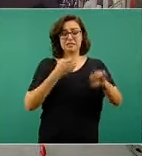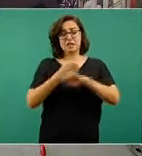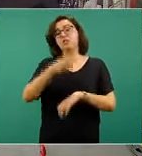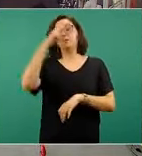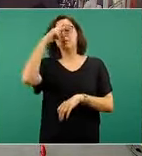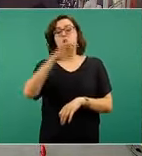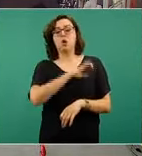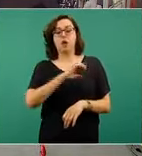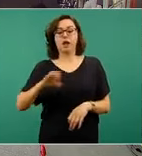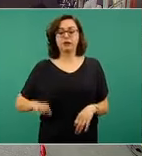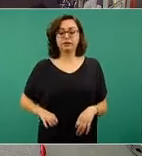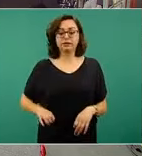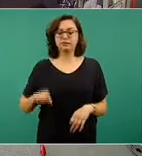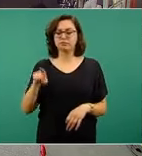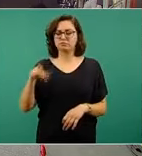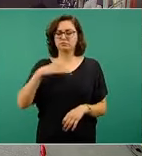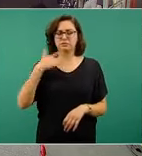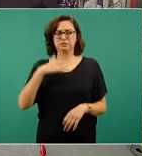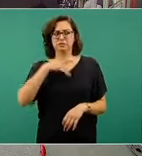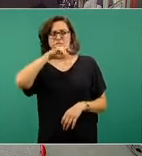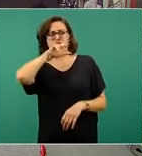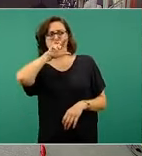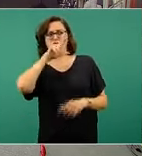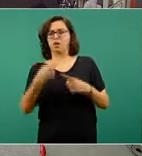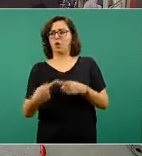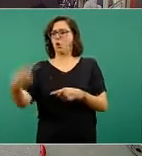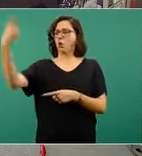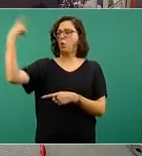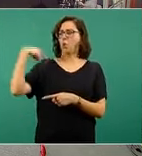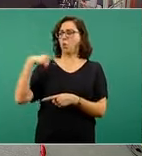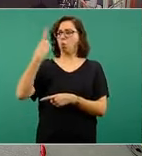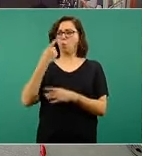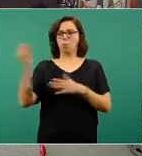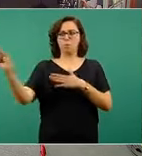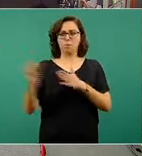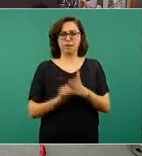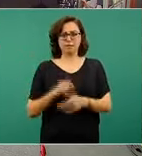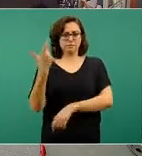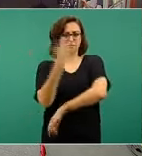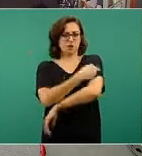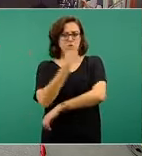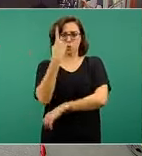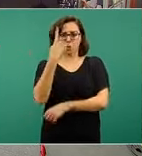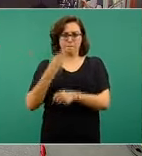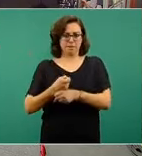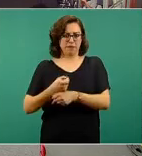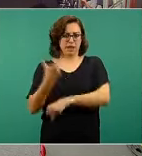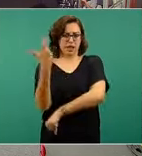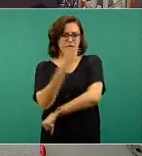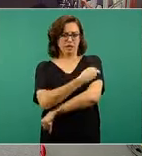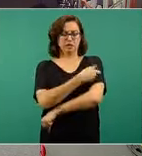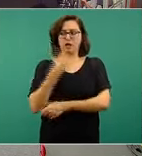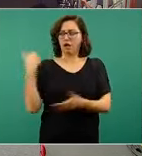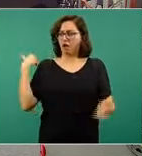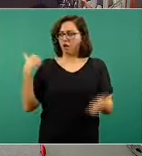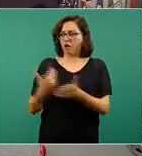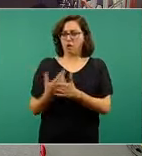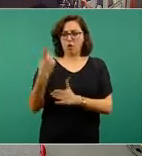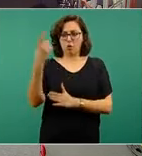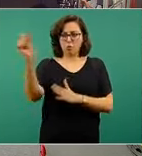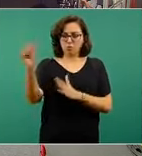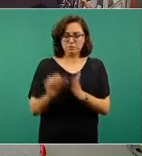un mes de la primera dosis, creo que es Sinovac. No sé si les pudiera platicar, desconozco, ahora sí no hice